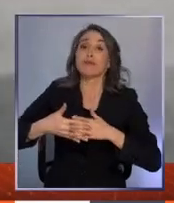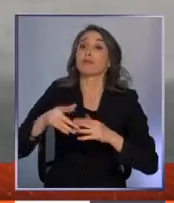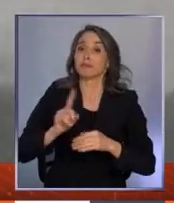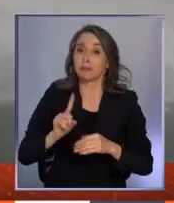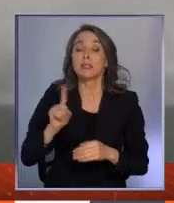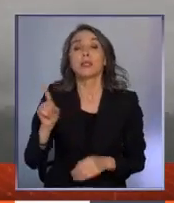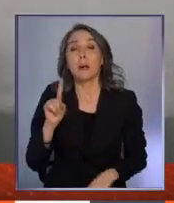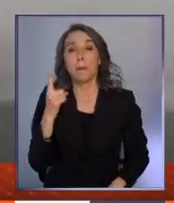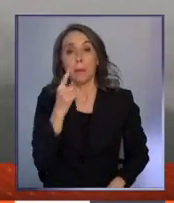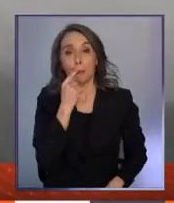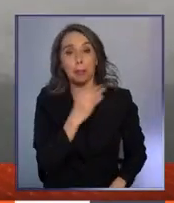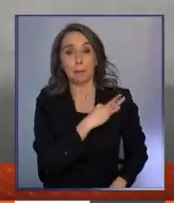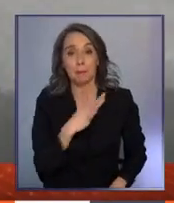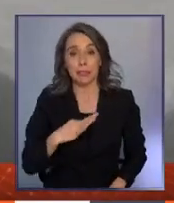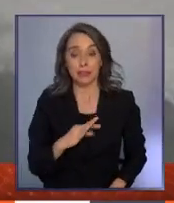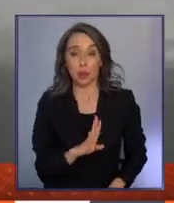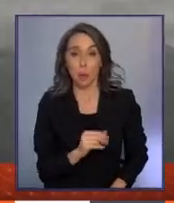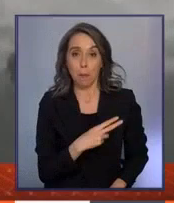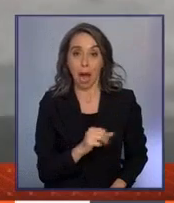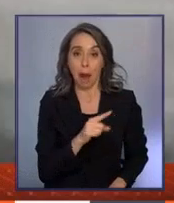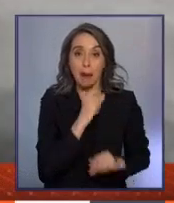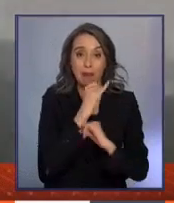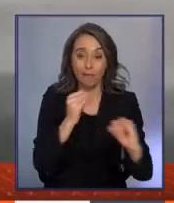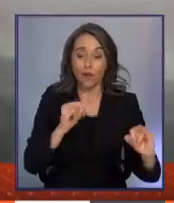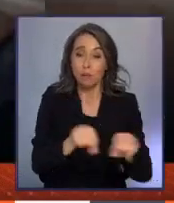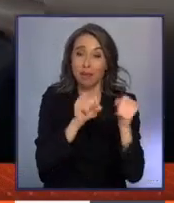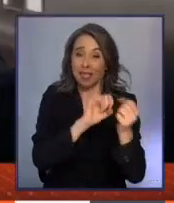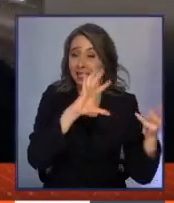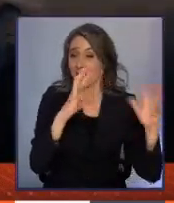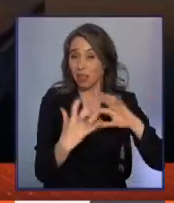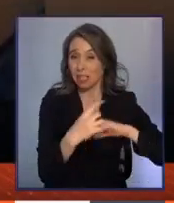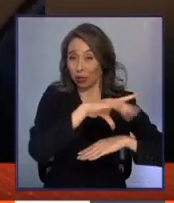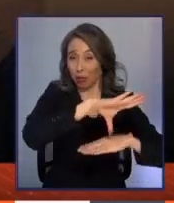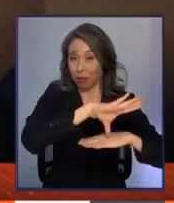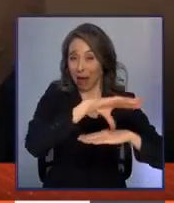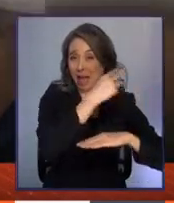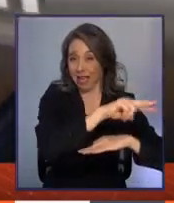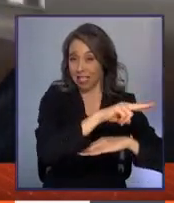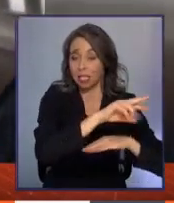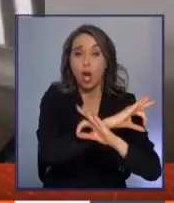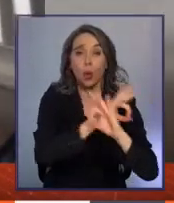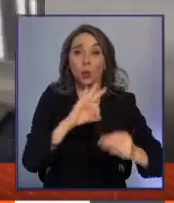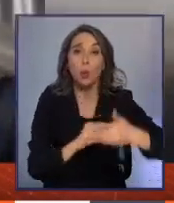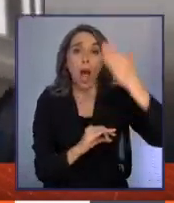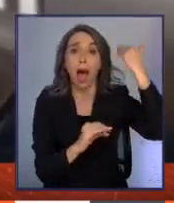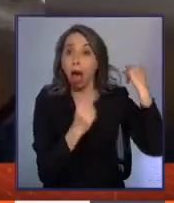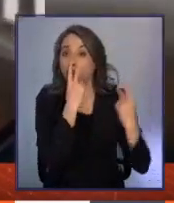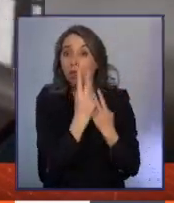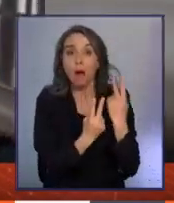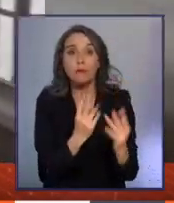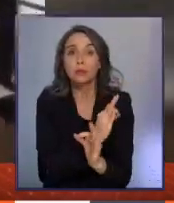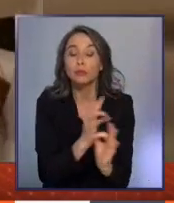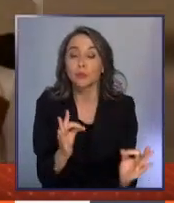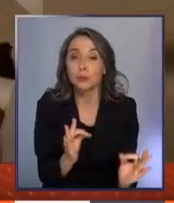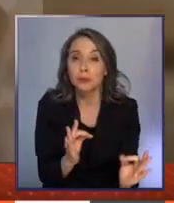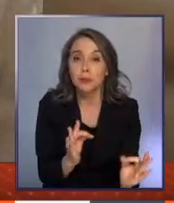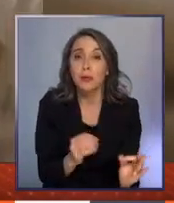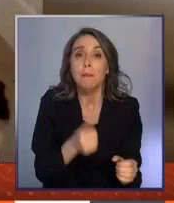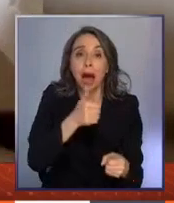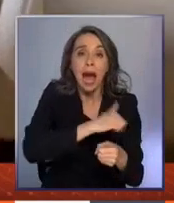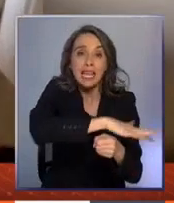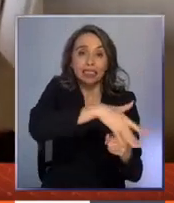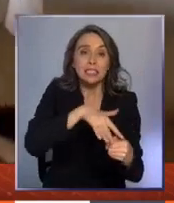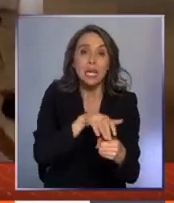de Bahamas, Hubert Minnis, informó también que la destrucción en ese país es algo nunca antes visto, principalmente en las islas